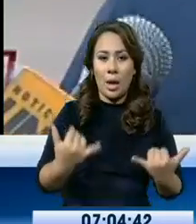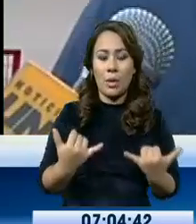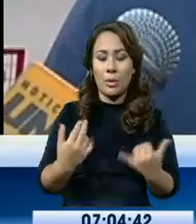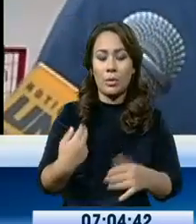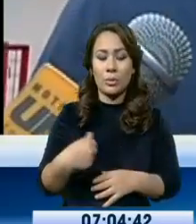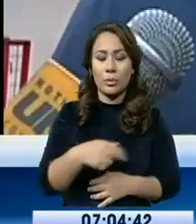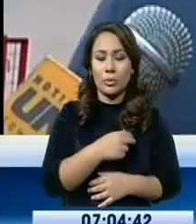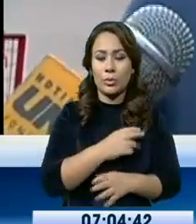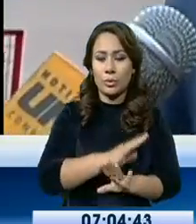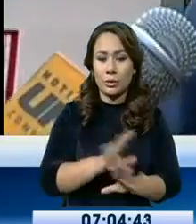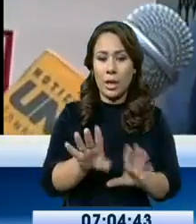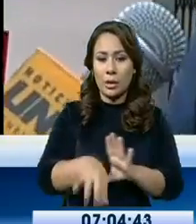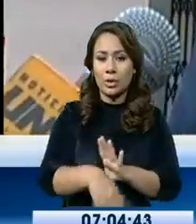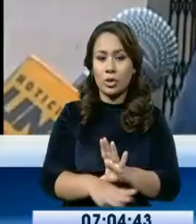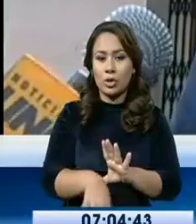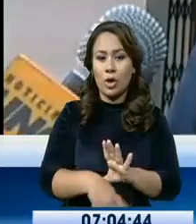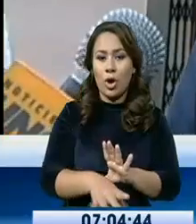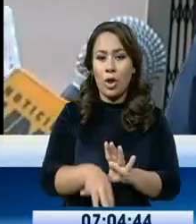hemos sorteado